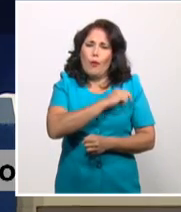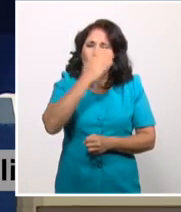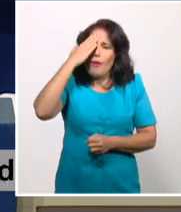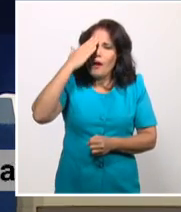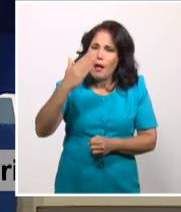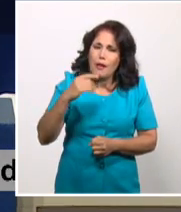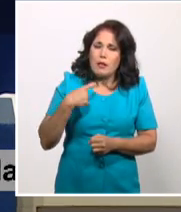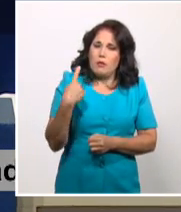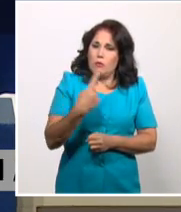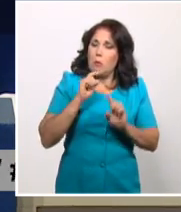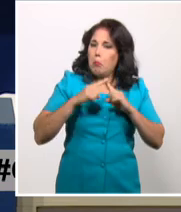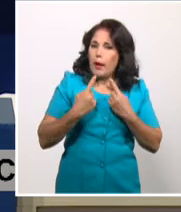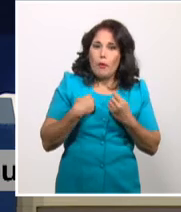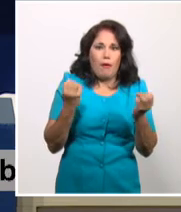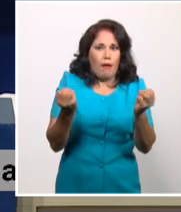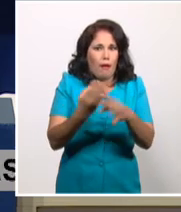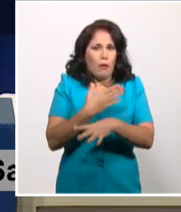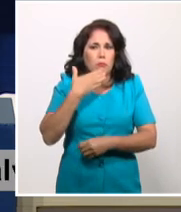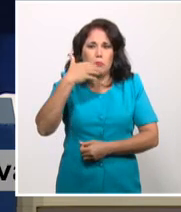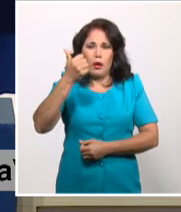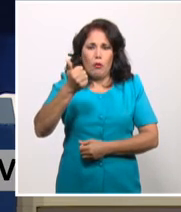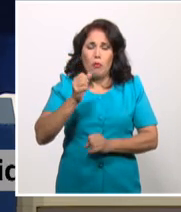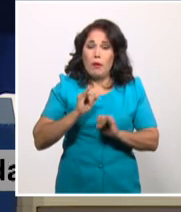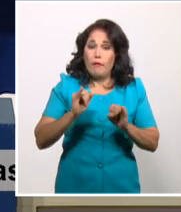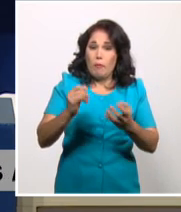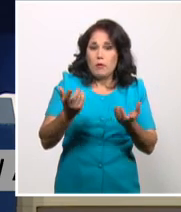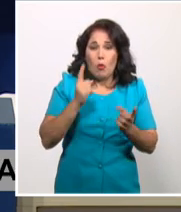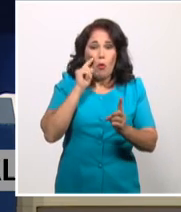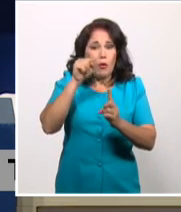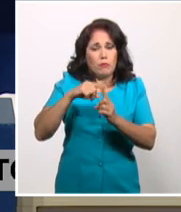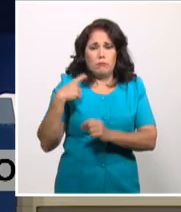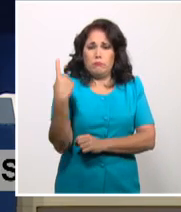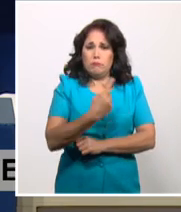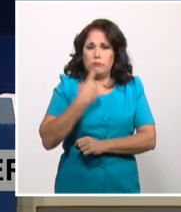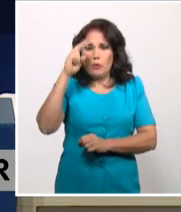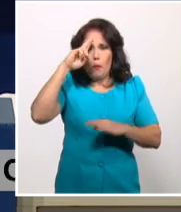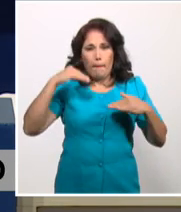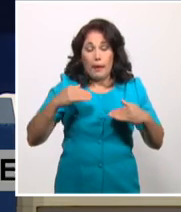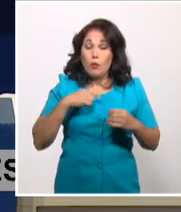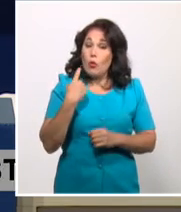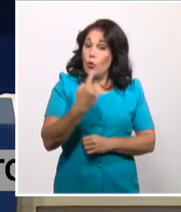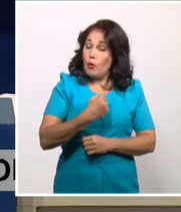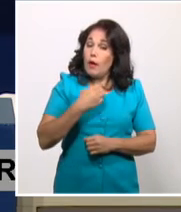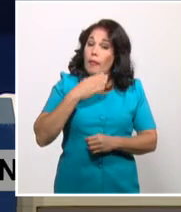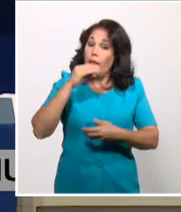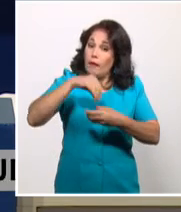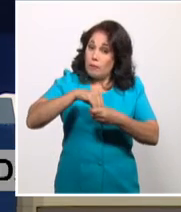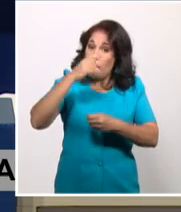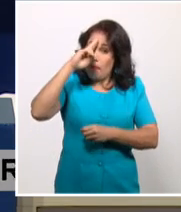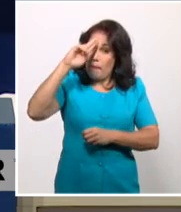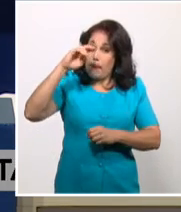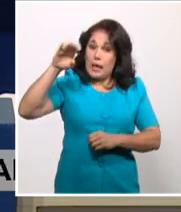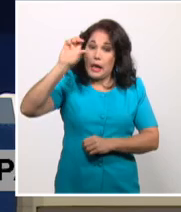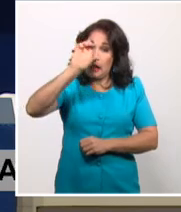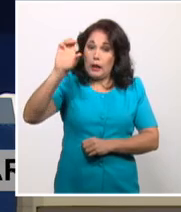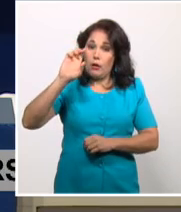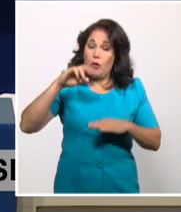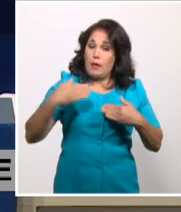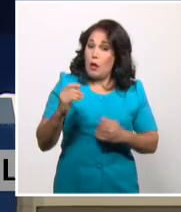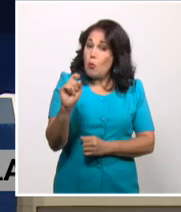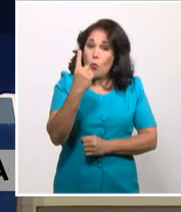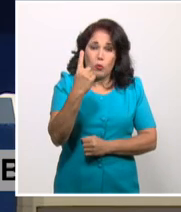gratitud, pero nuestra población, o sea, un objetivo de nosotros, y cuando digo nosotros no es solo el Ministerio de Salud, es